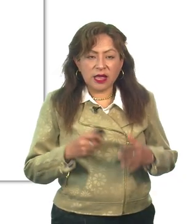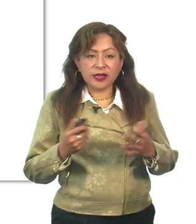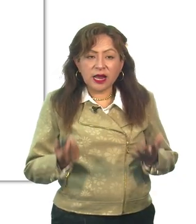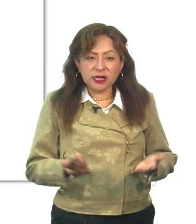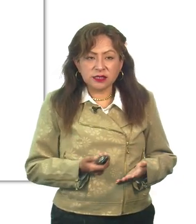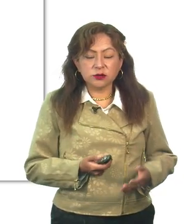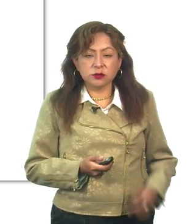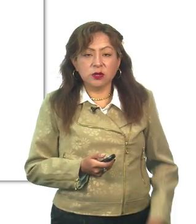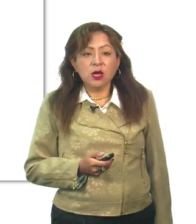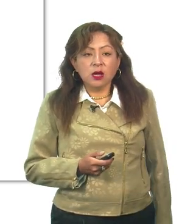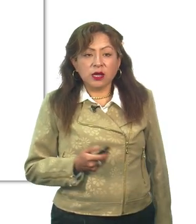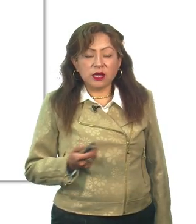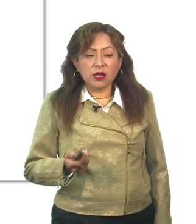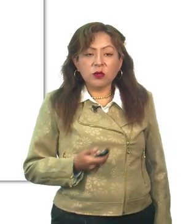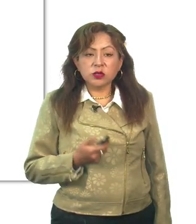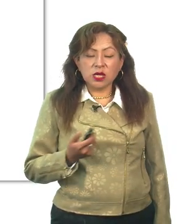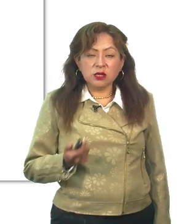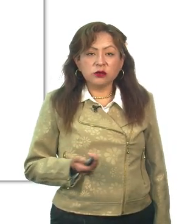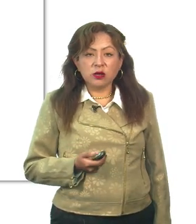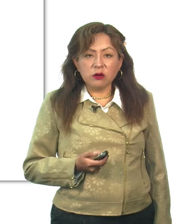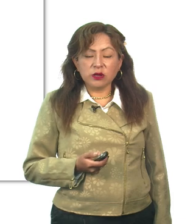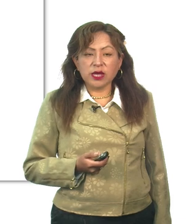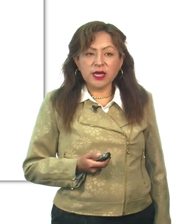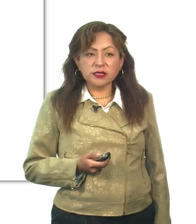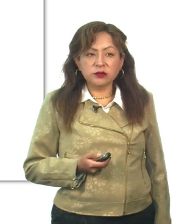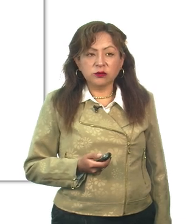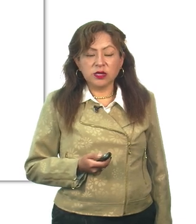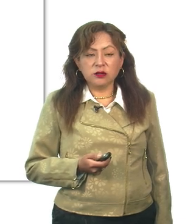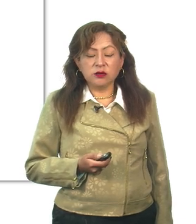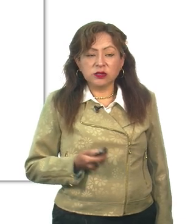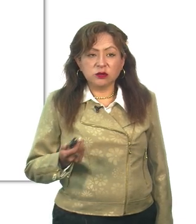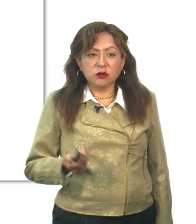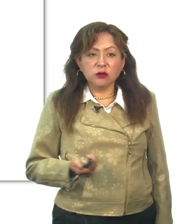del análisis que tenemos dentro de lo que es